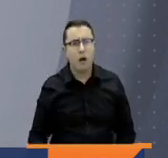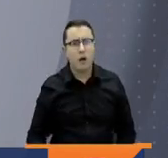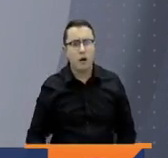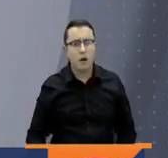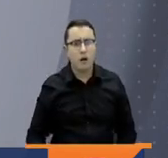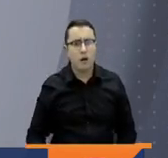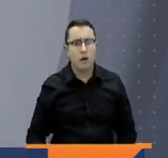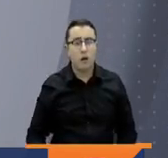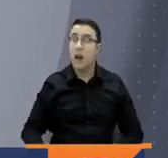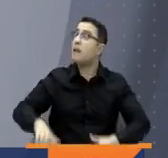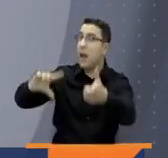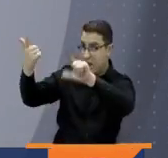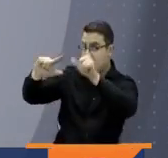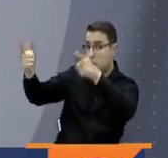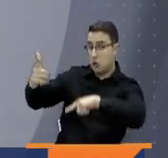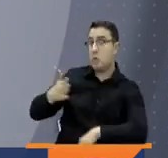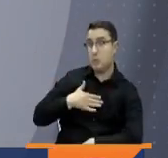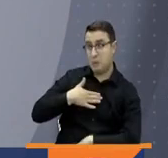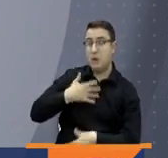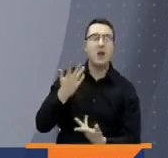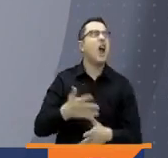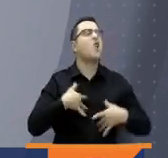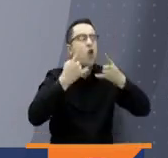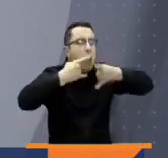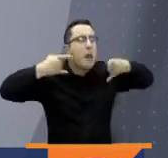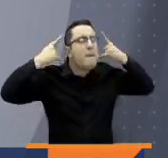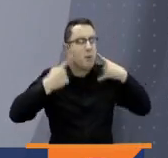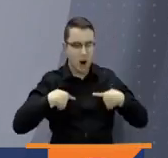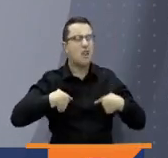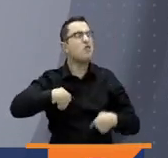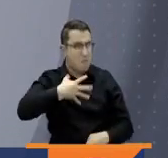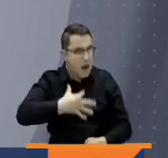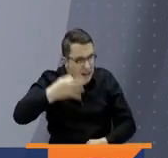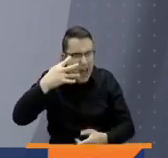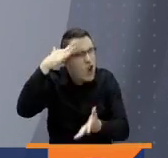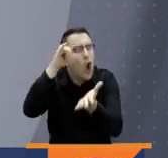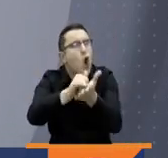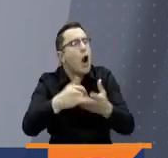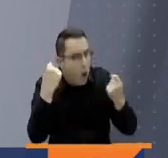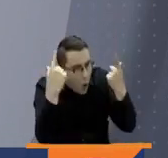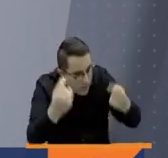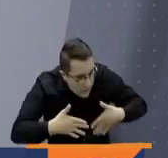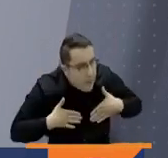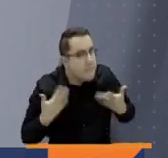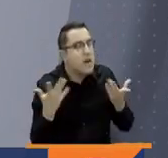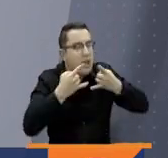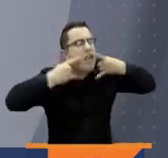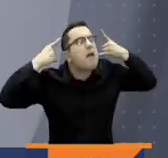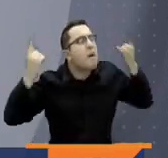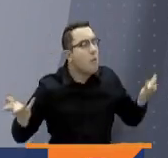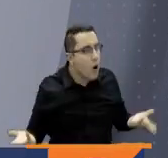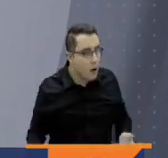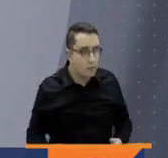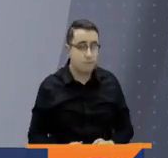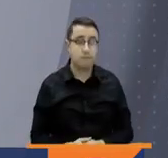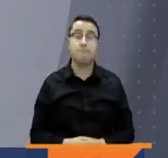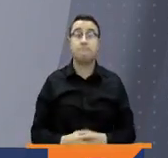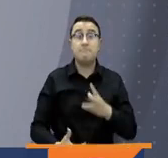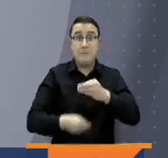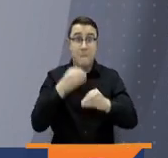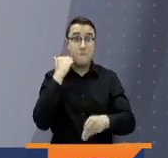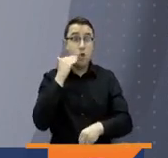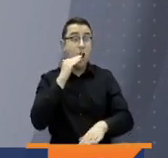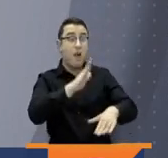estoy pidiendo por mí, por mi familia. Por eso me pongo tapabocas, porque eso para mí, yo no creo en eso, entiéndame, no creo en el tapabocas. Además, amenazó a la mujer